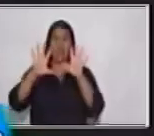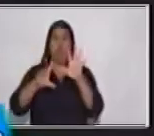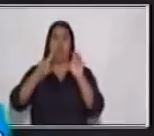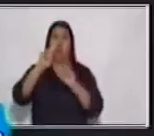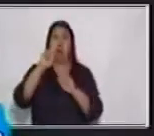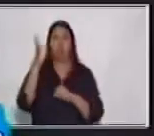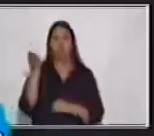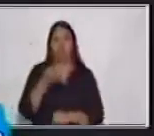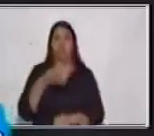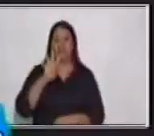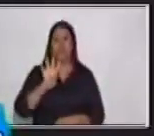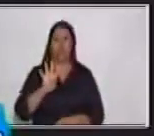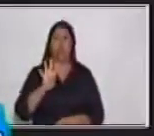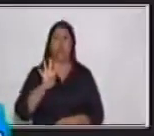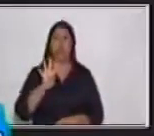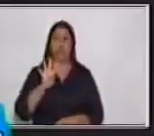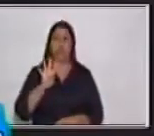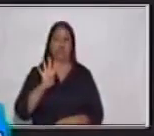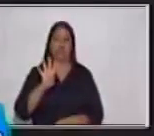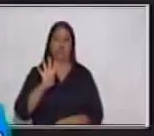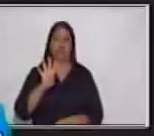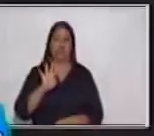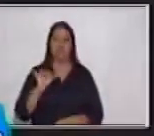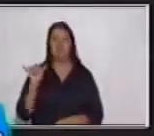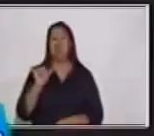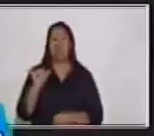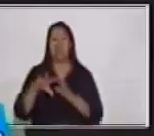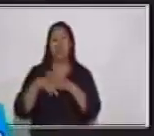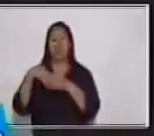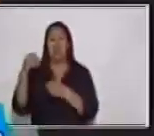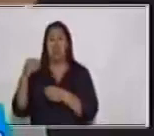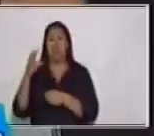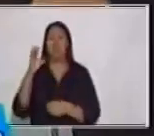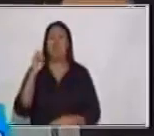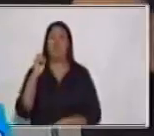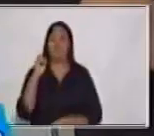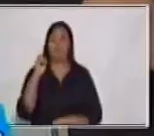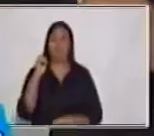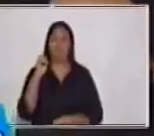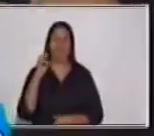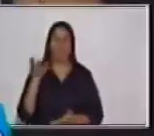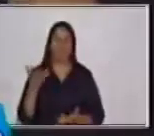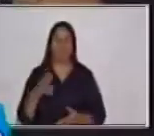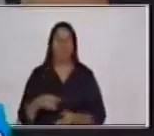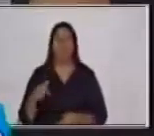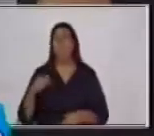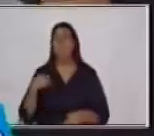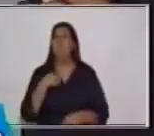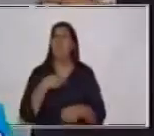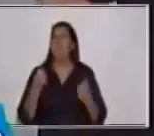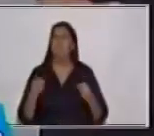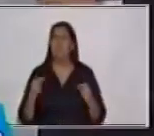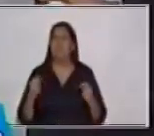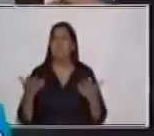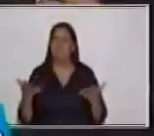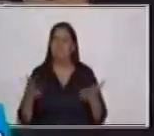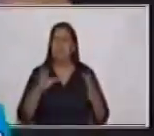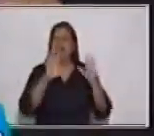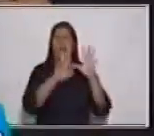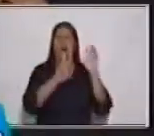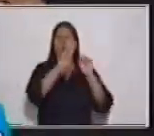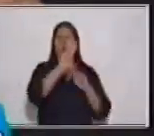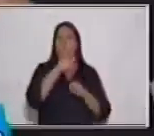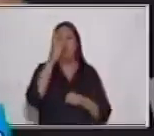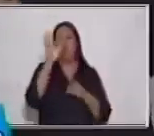11 cuartos igual a 0. ¿Qué hicimos en este caso? El 11 36avos que